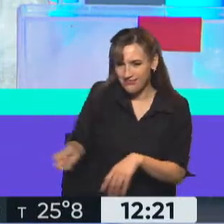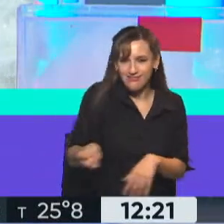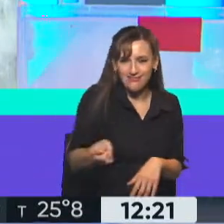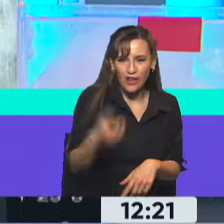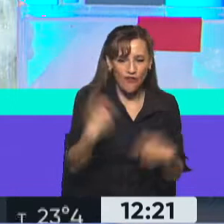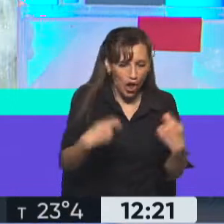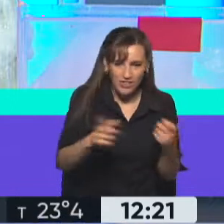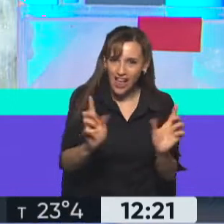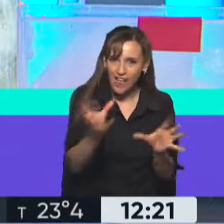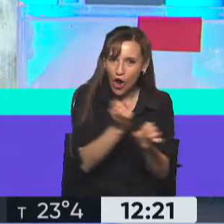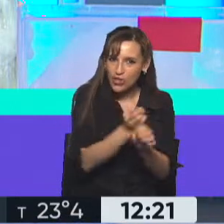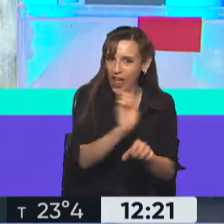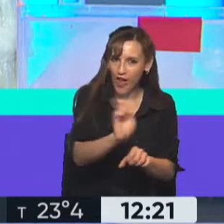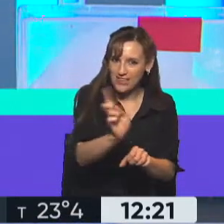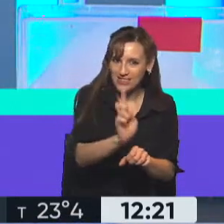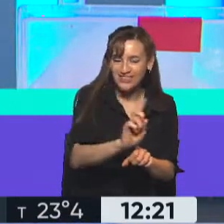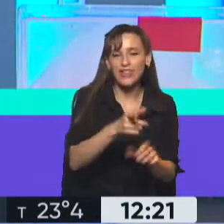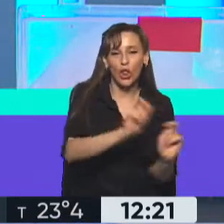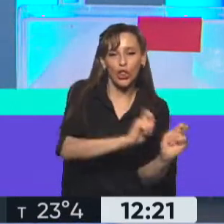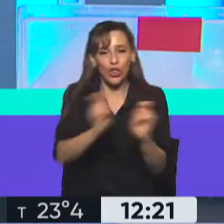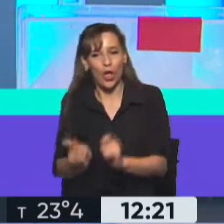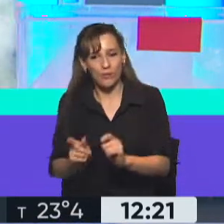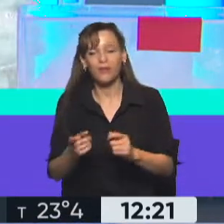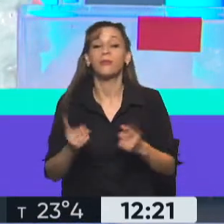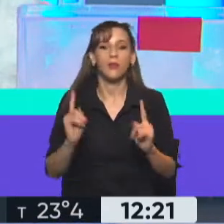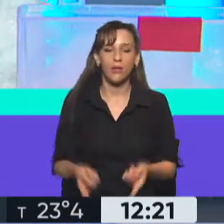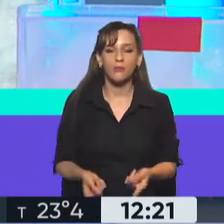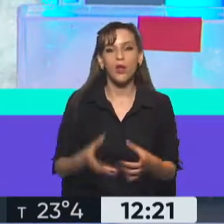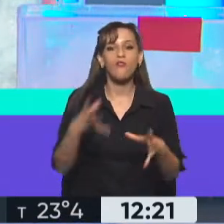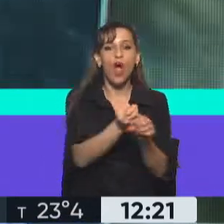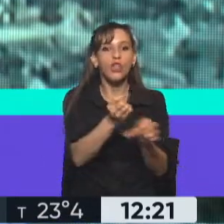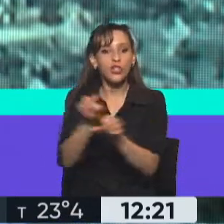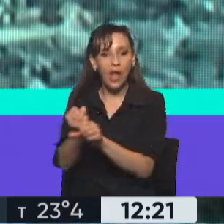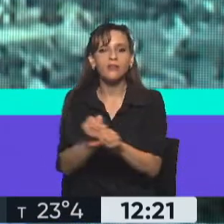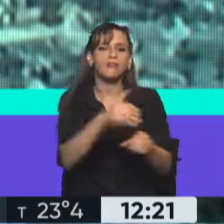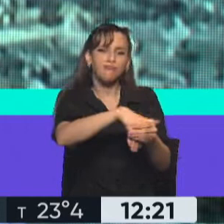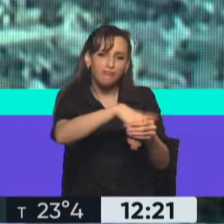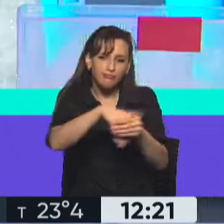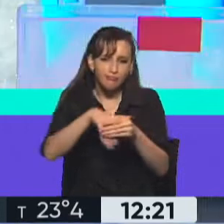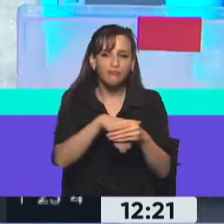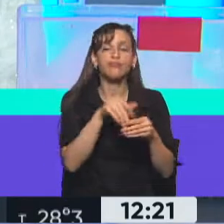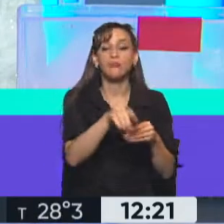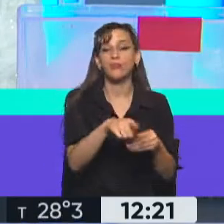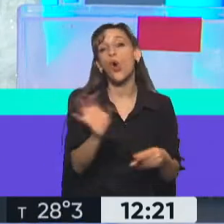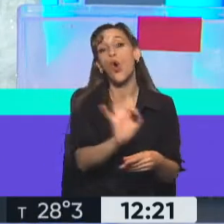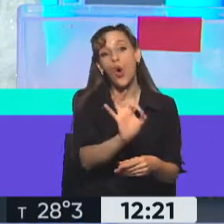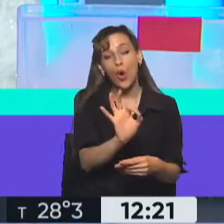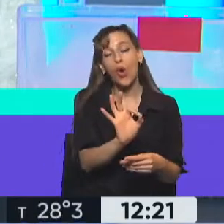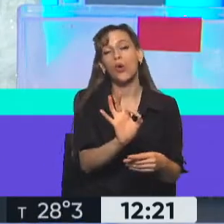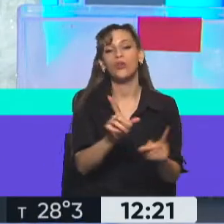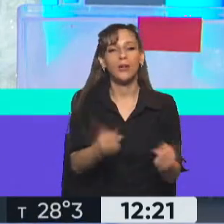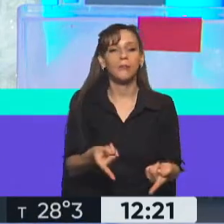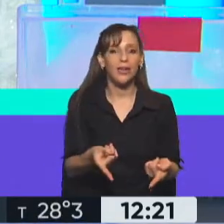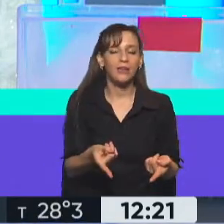disminuir primero el uso pero reunir las de reutilizar las también de utilizarlas por un lado y si no depositar las en